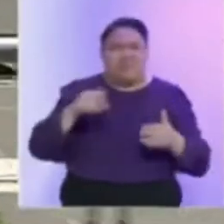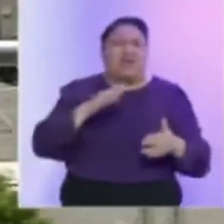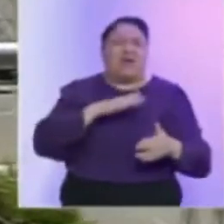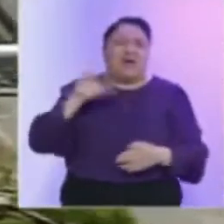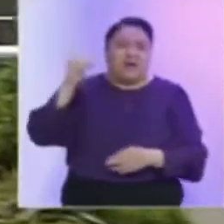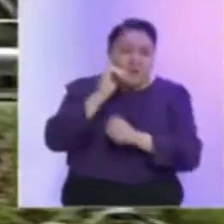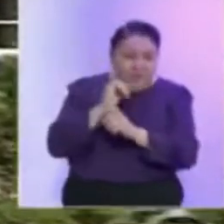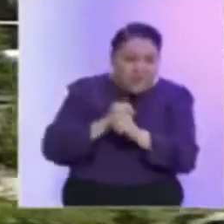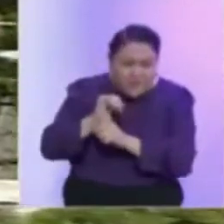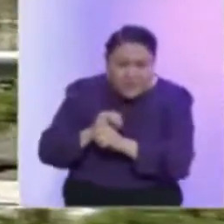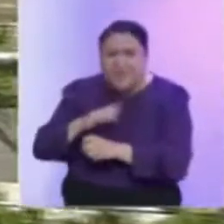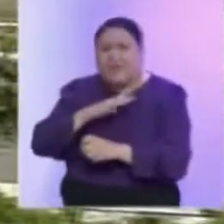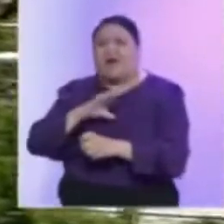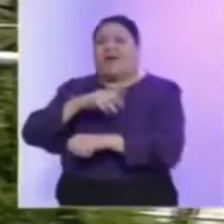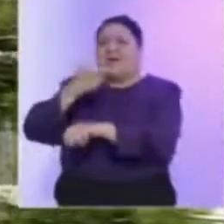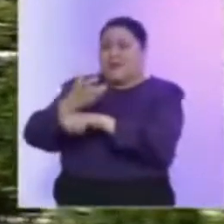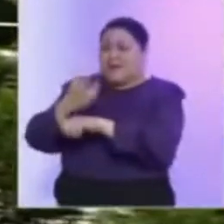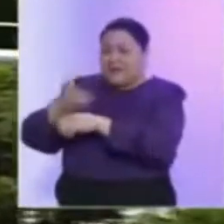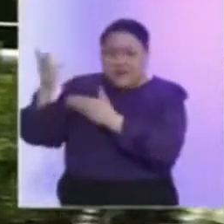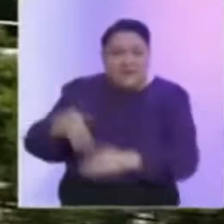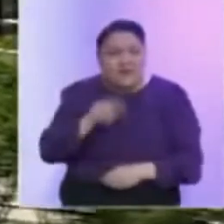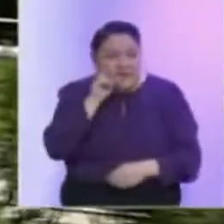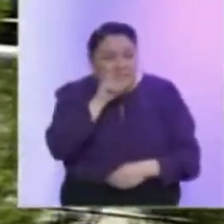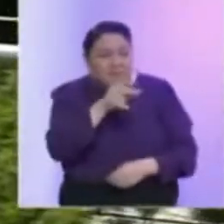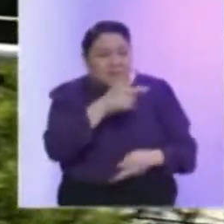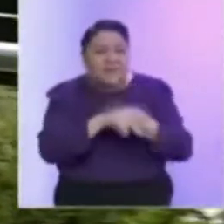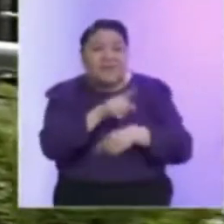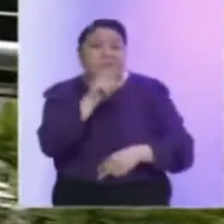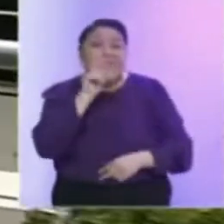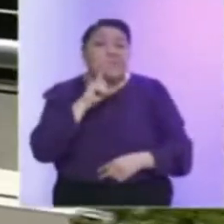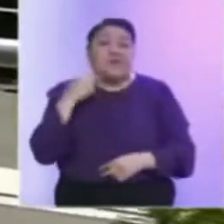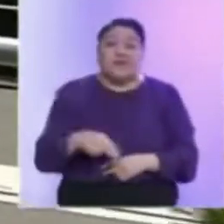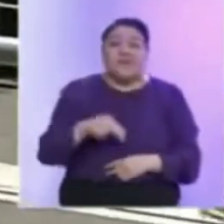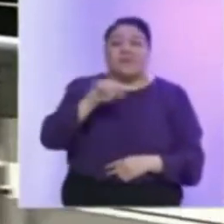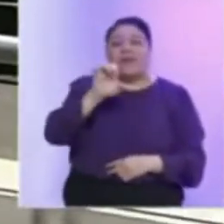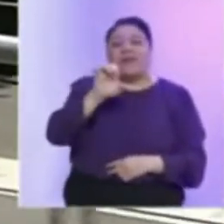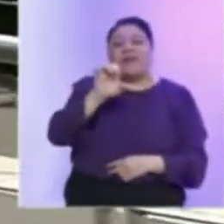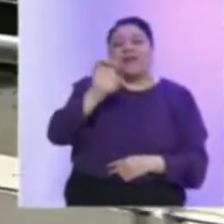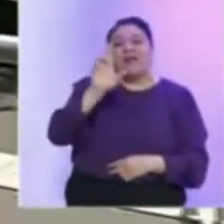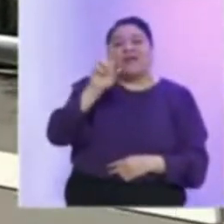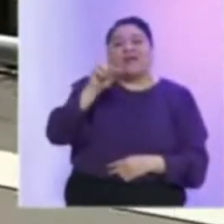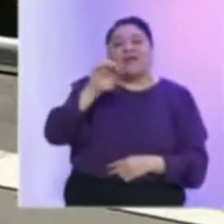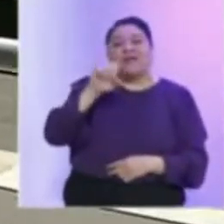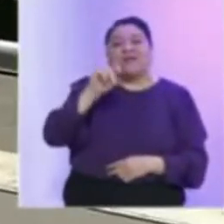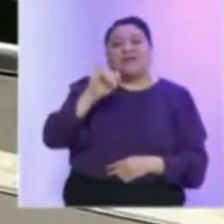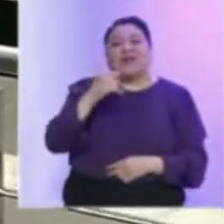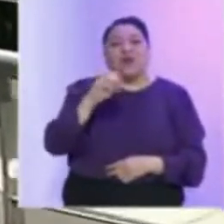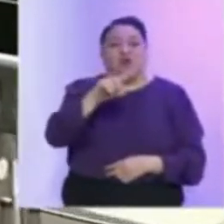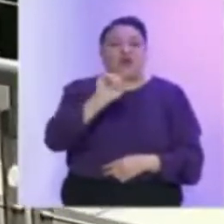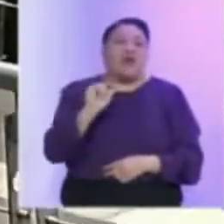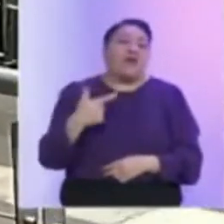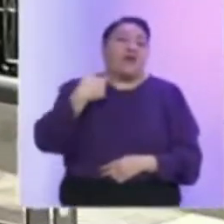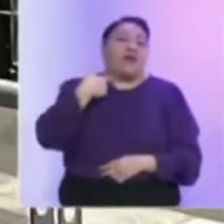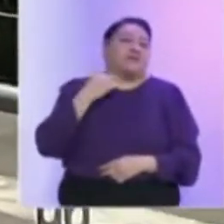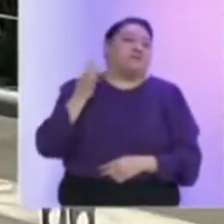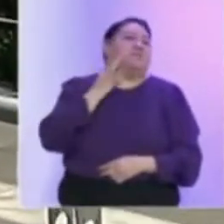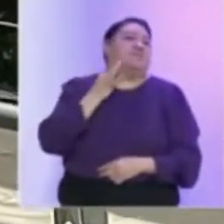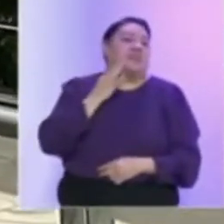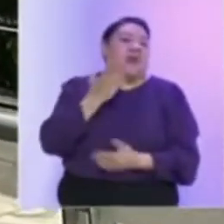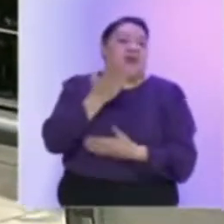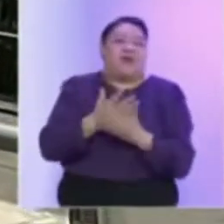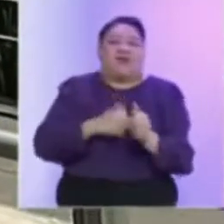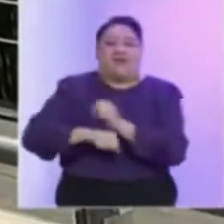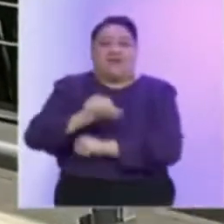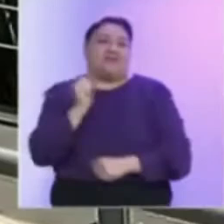académicos de los Estados Unidos. Mira, vemos llegando a Ernestina Godoy, la exfiscal de la Ciudad de México, hoy senadora